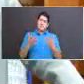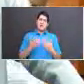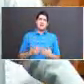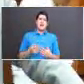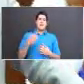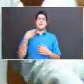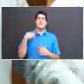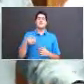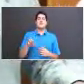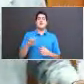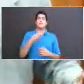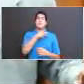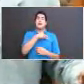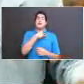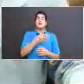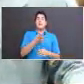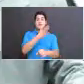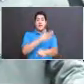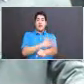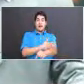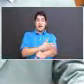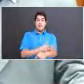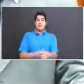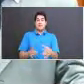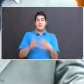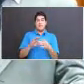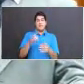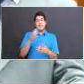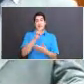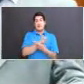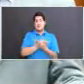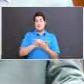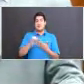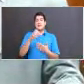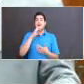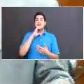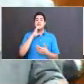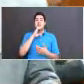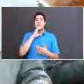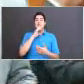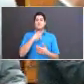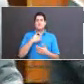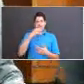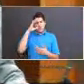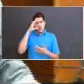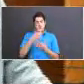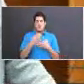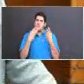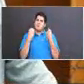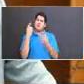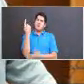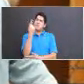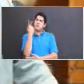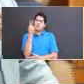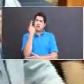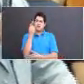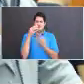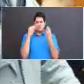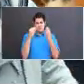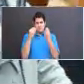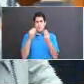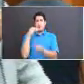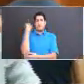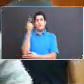para ministrar antes la Santa Cena. Me parece de una relevancia superlativa